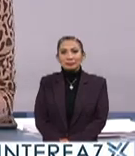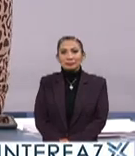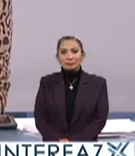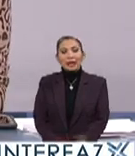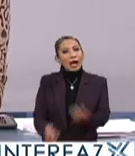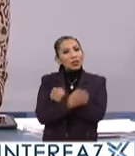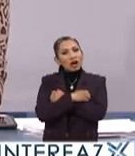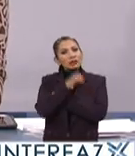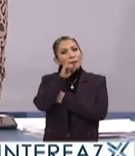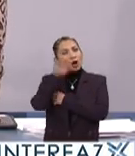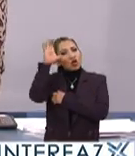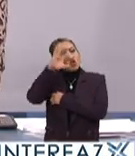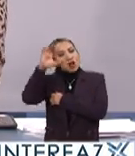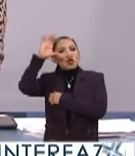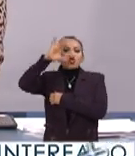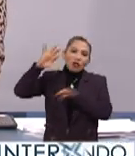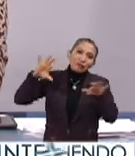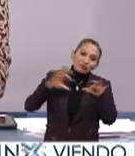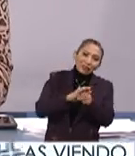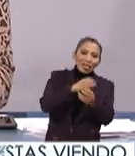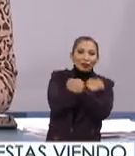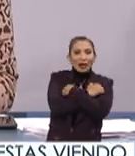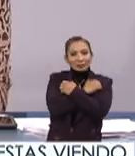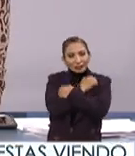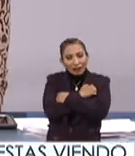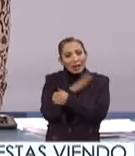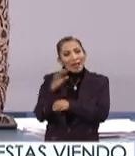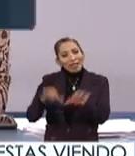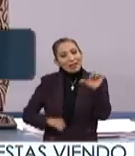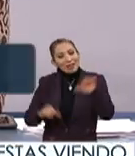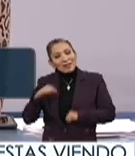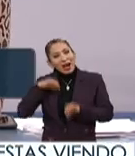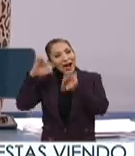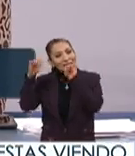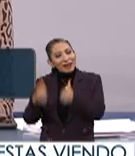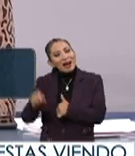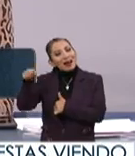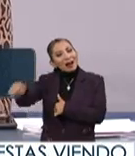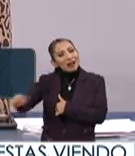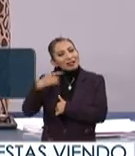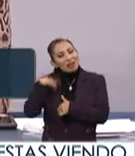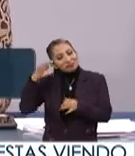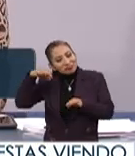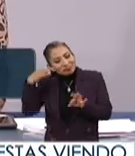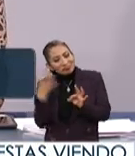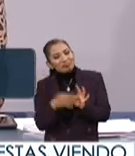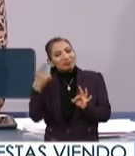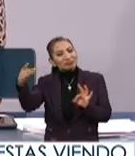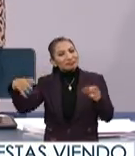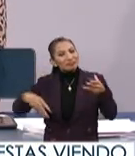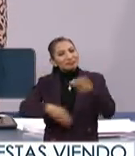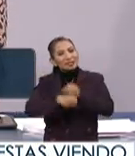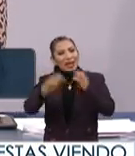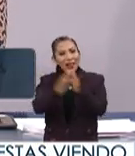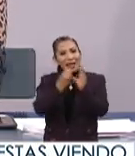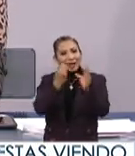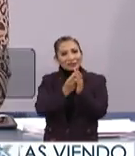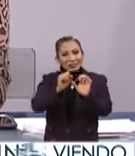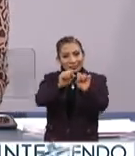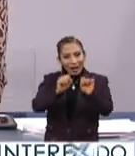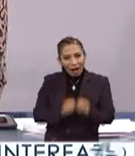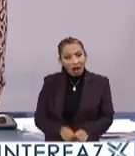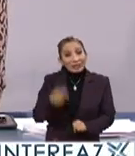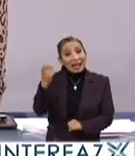La educación también es cultura, la cultura también es educación y las actividades artísticas son el perfecto complemento de las clases en el